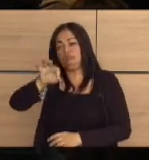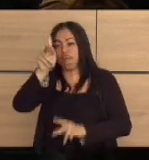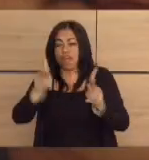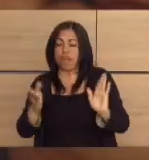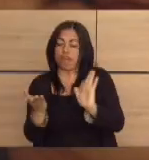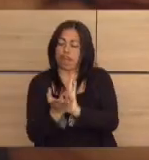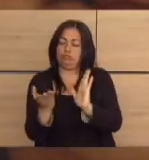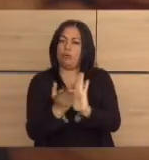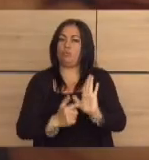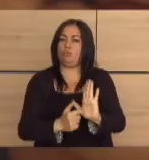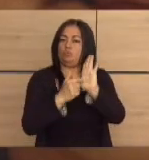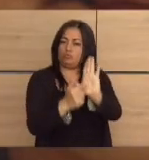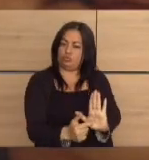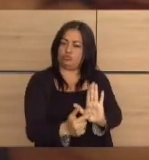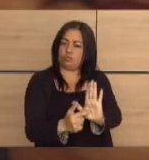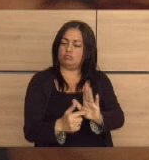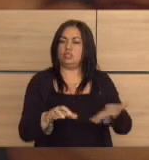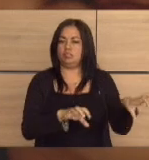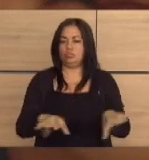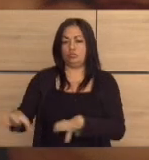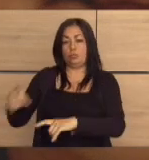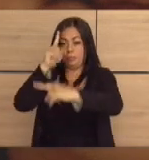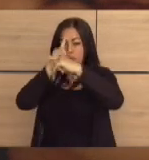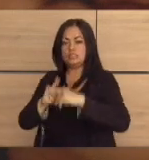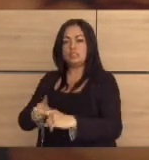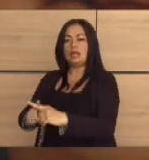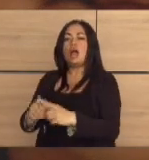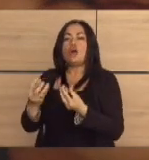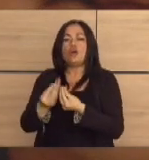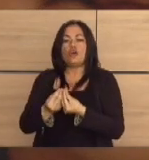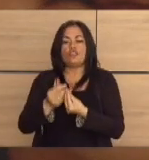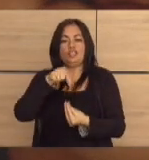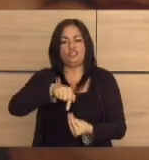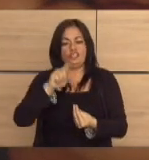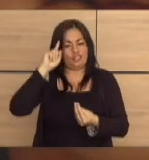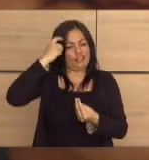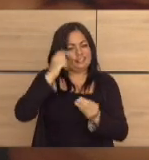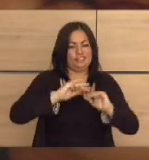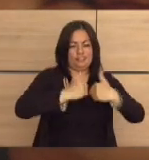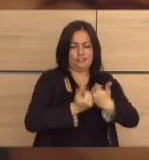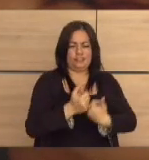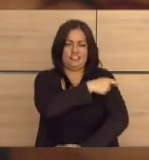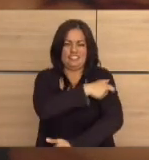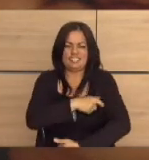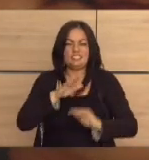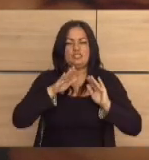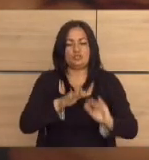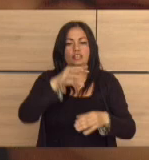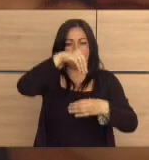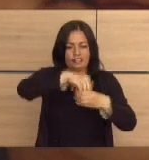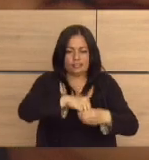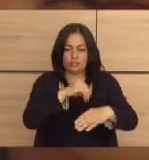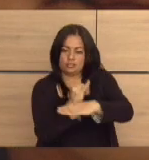de los estudiantes mostró una actitud positiva frente al gobierno escolar y a las dinámicas que trae el gobierno escolar dentro de